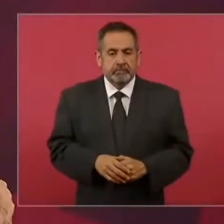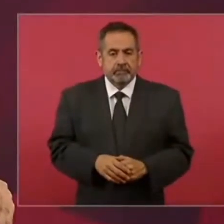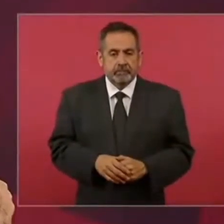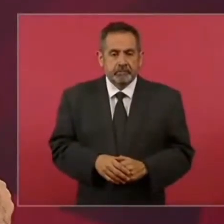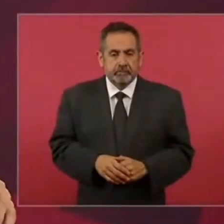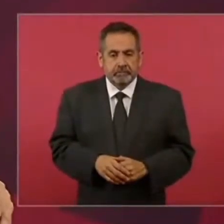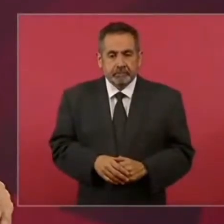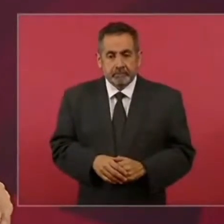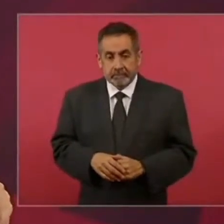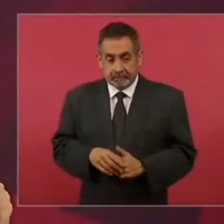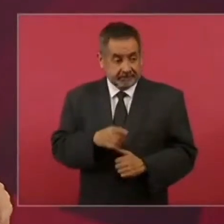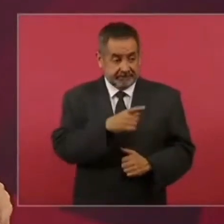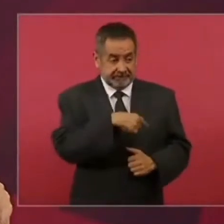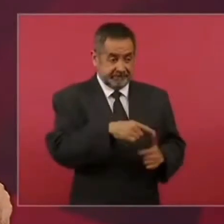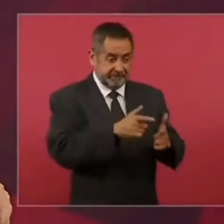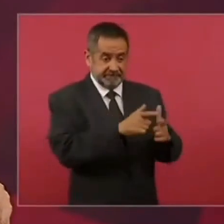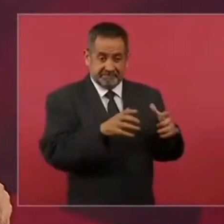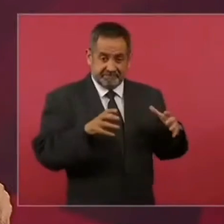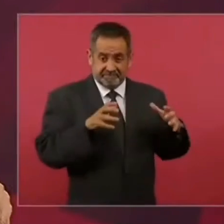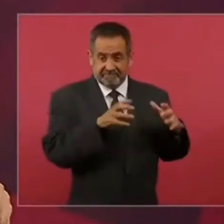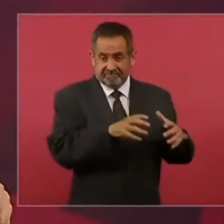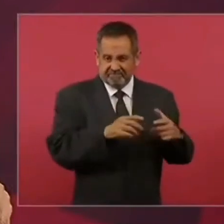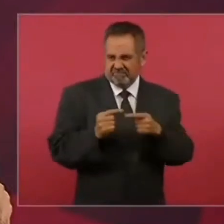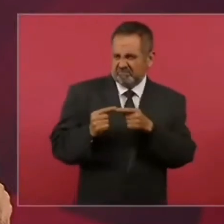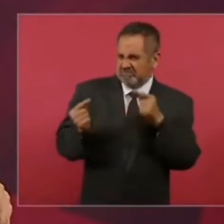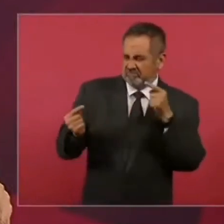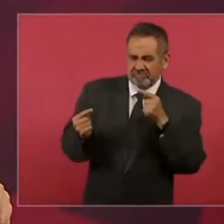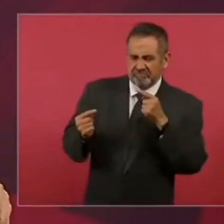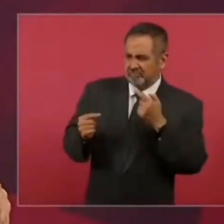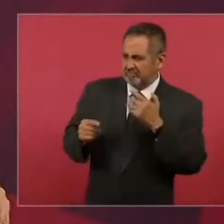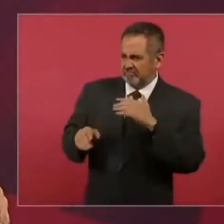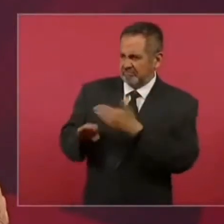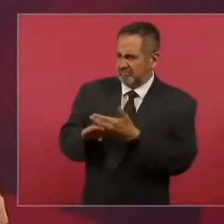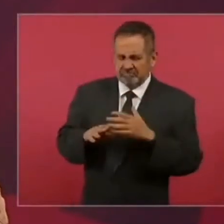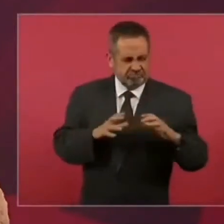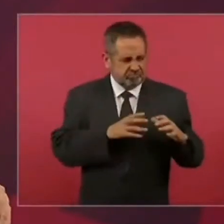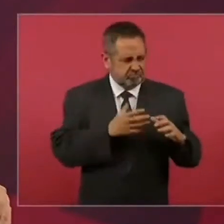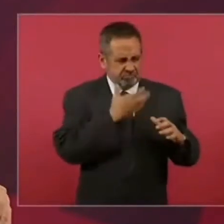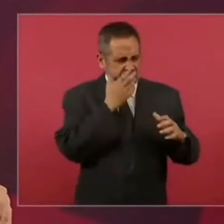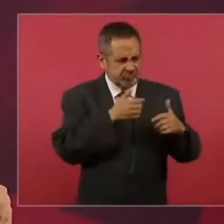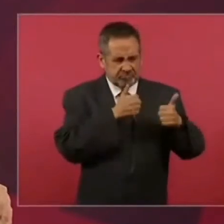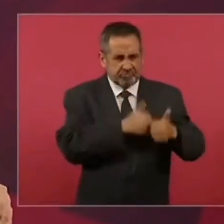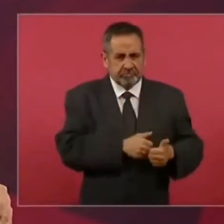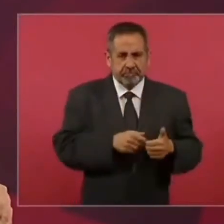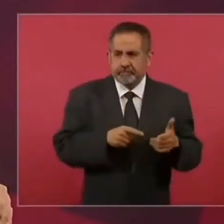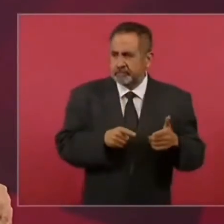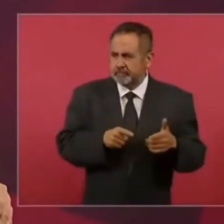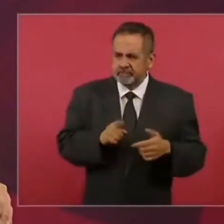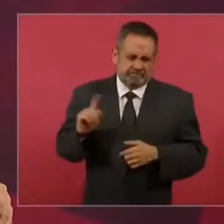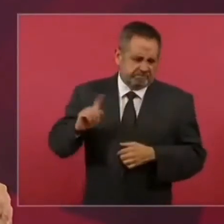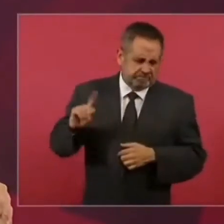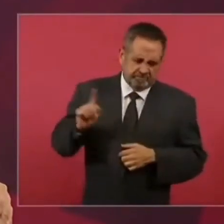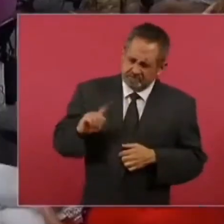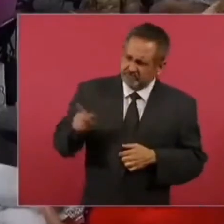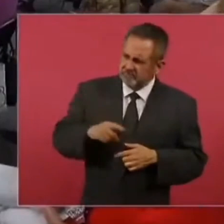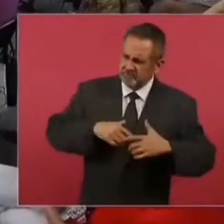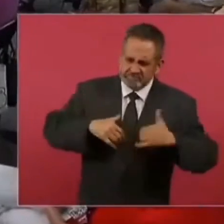Pues todo ese bloque opositor, conservador, empieza a